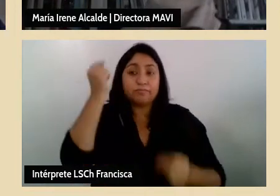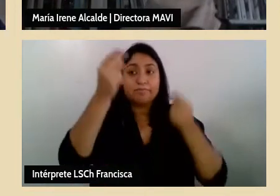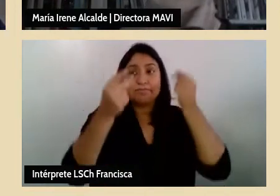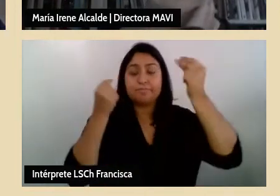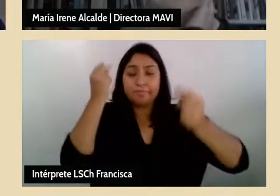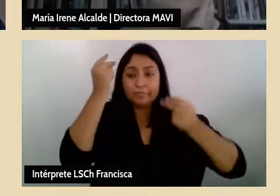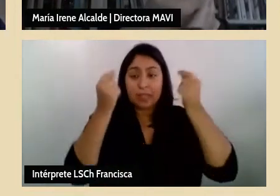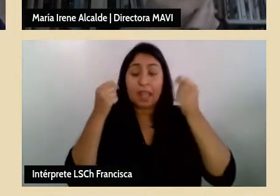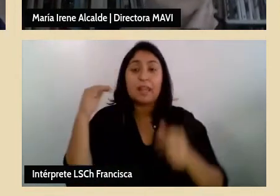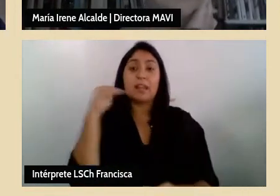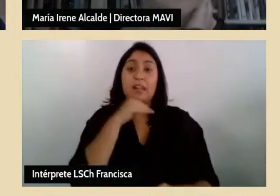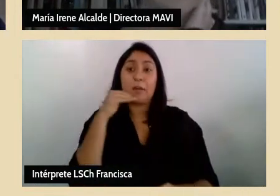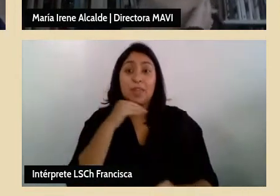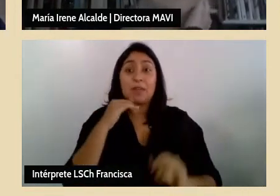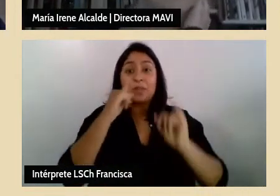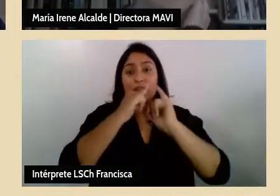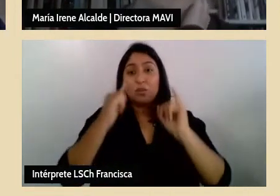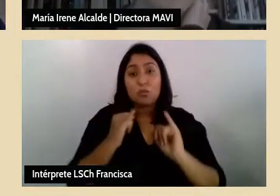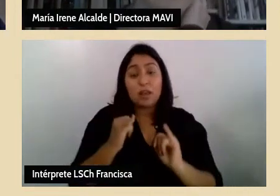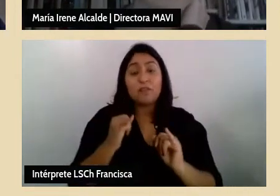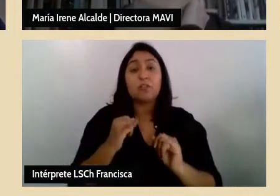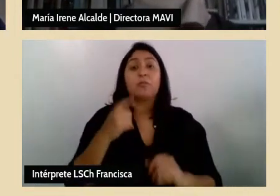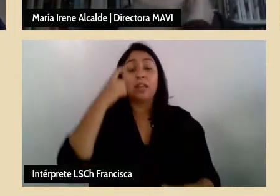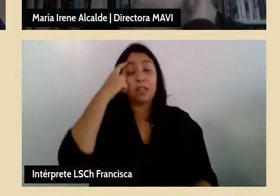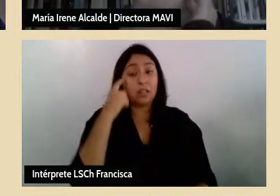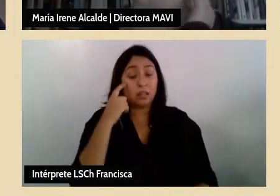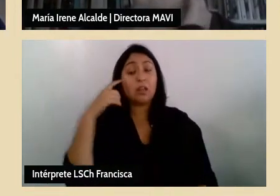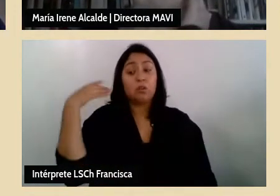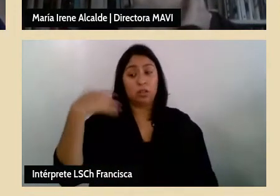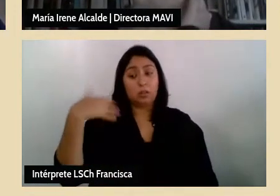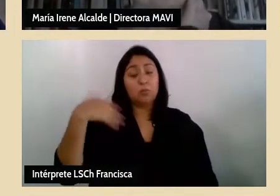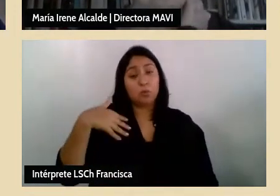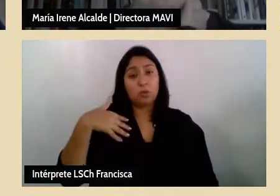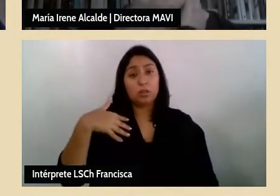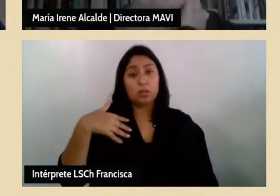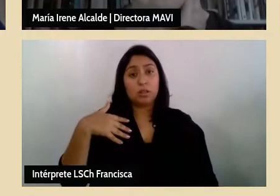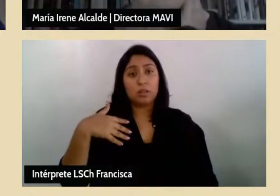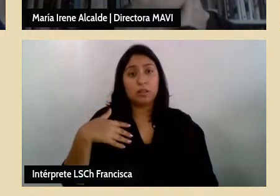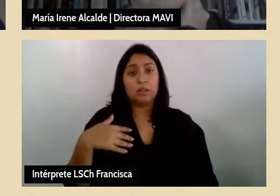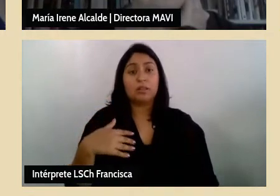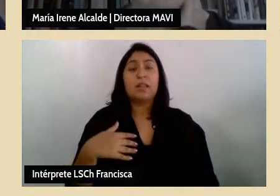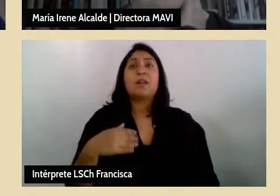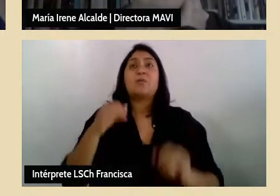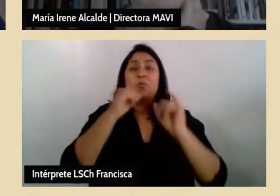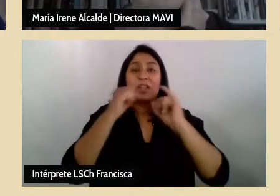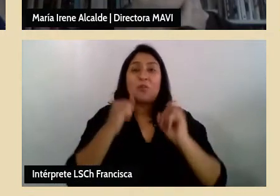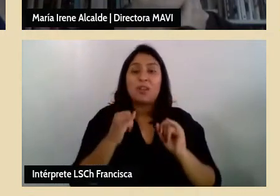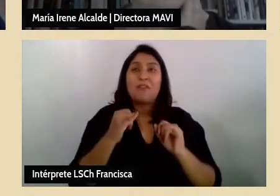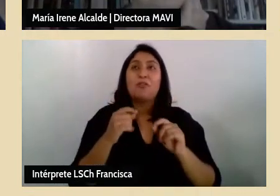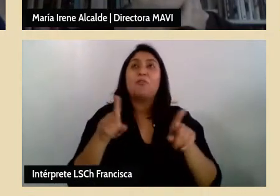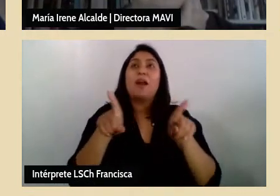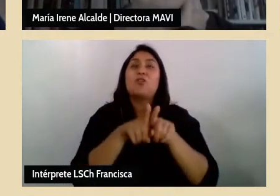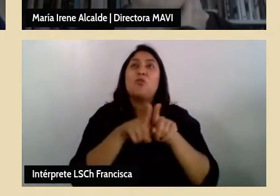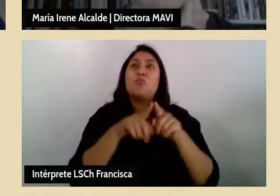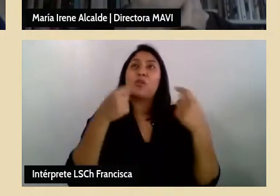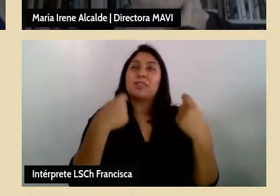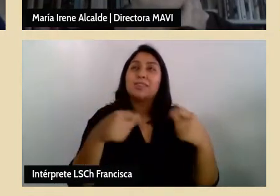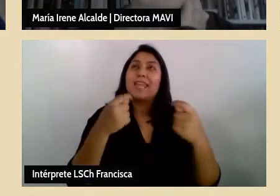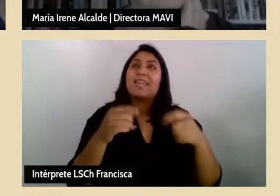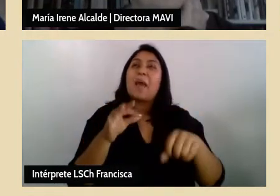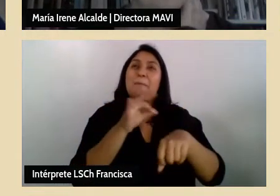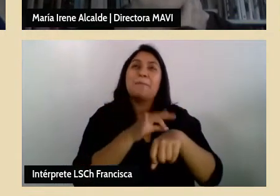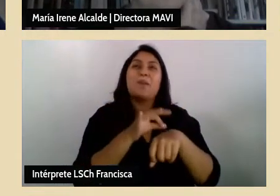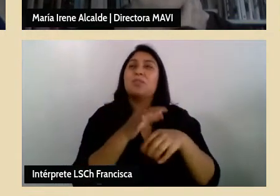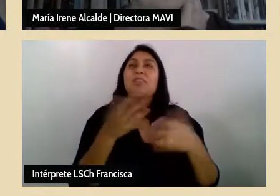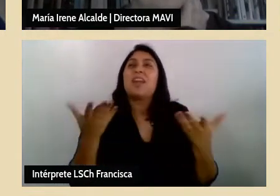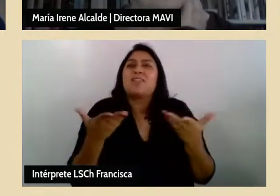rápidamente y de una forma que me parece bien notable porque es terapéutica. Terapéutica, sobre todo